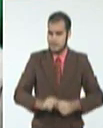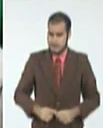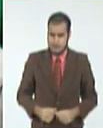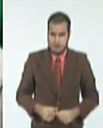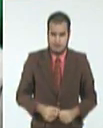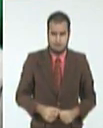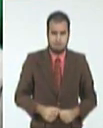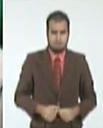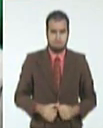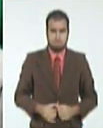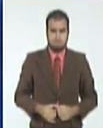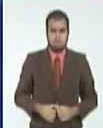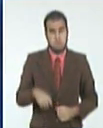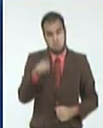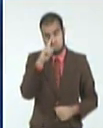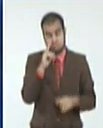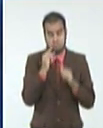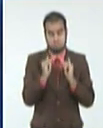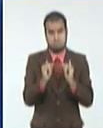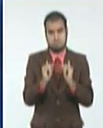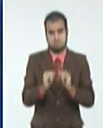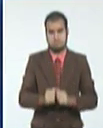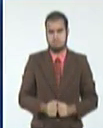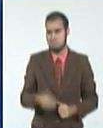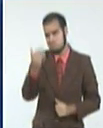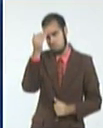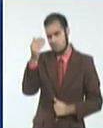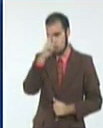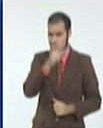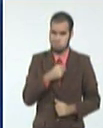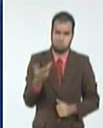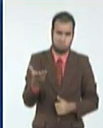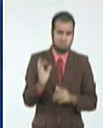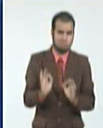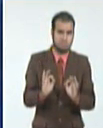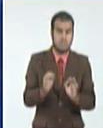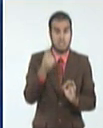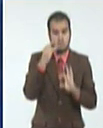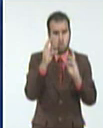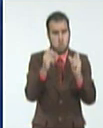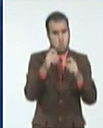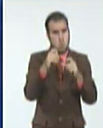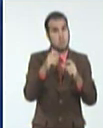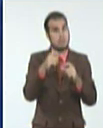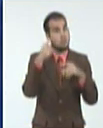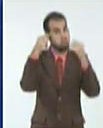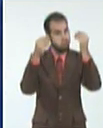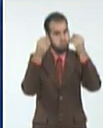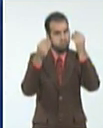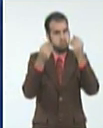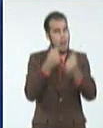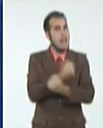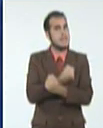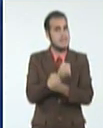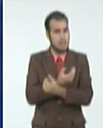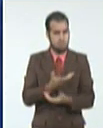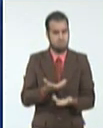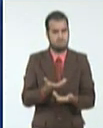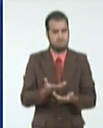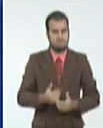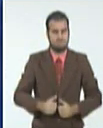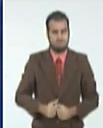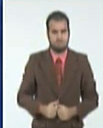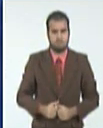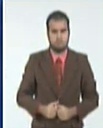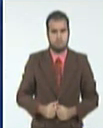mundo. Hasta aquí, Pepe. Gracias, doctor. Cifras muy, pero muy alarmantes en el día de hoy daba a conocer el doctor Francisco Durán